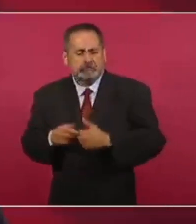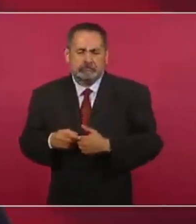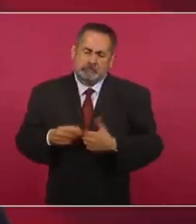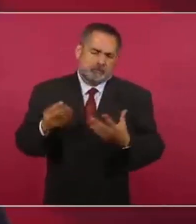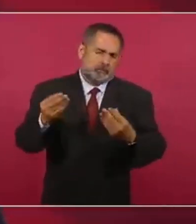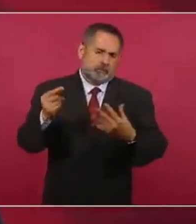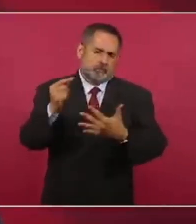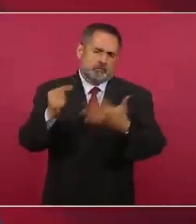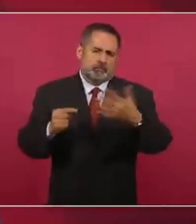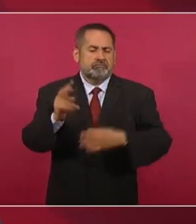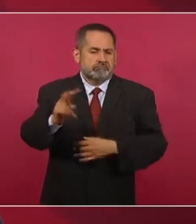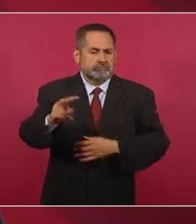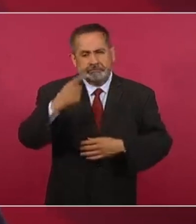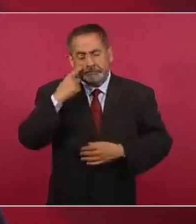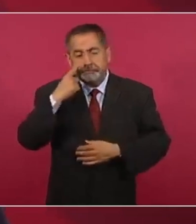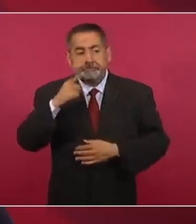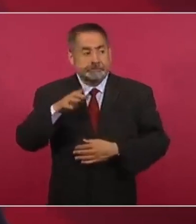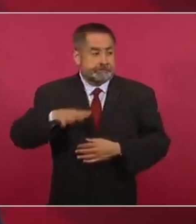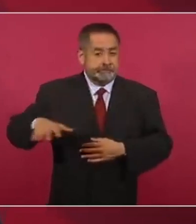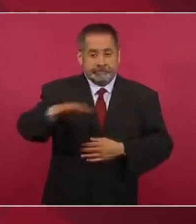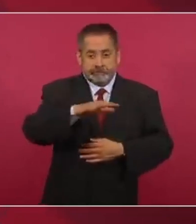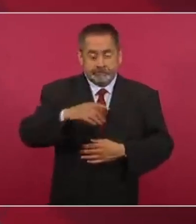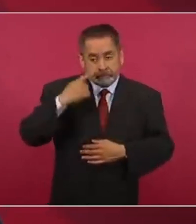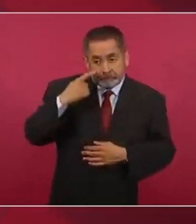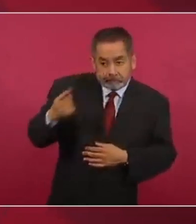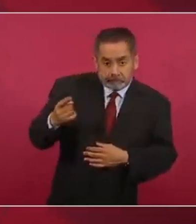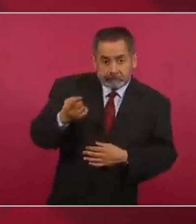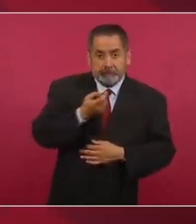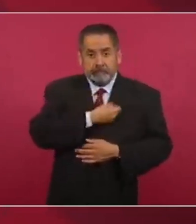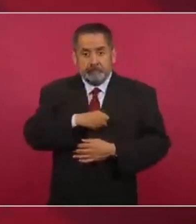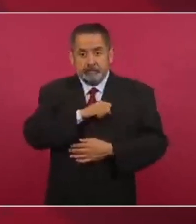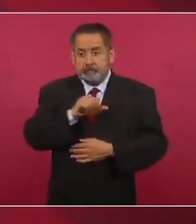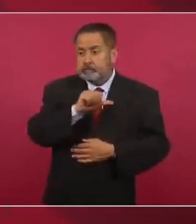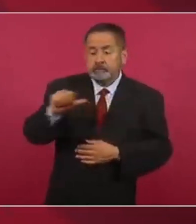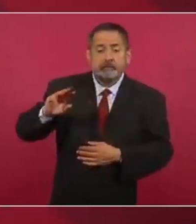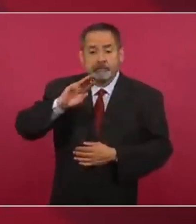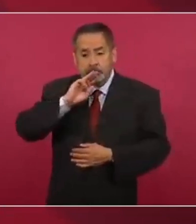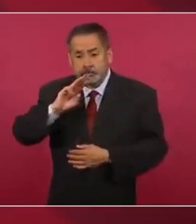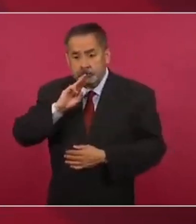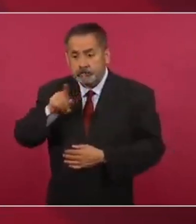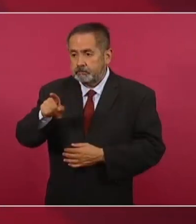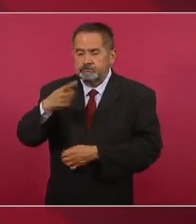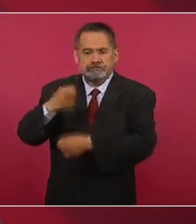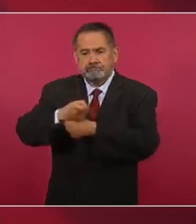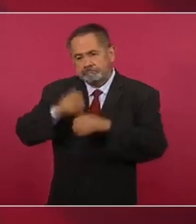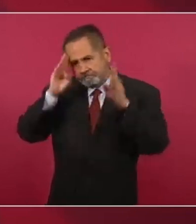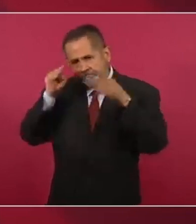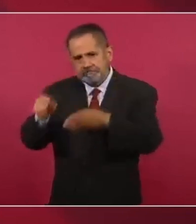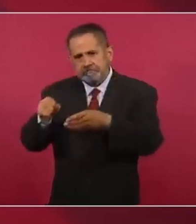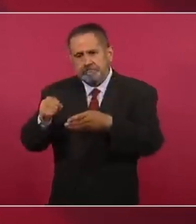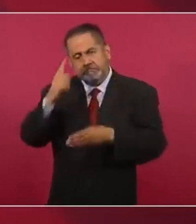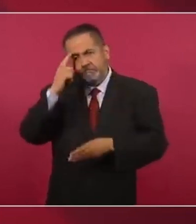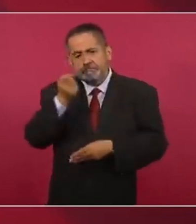todo sistema de salud debe de ver en la muerte en la en la salud materna una gran prioridad justamente para